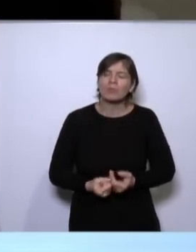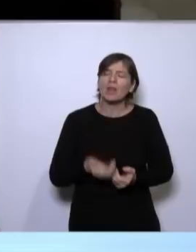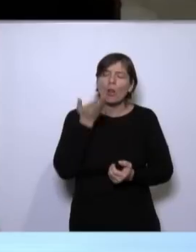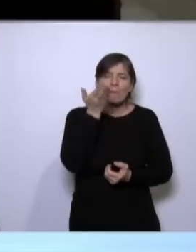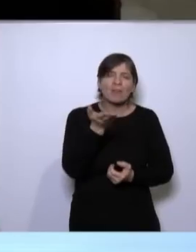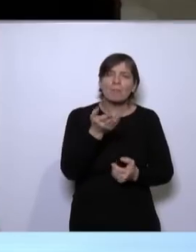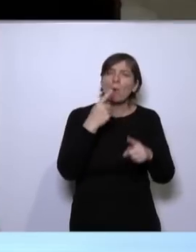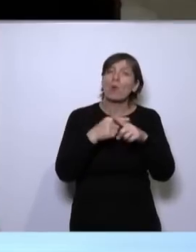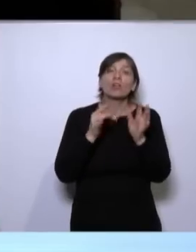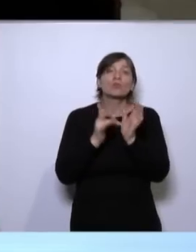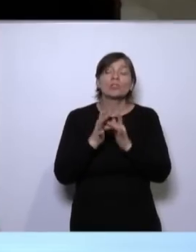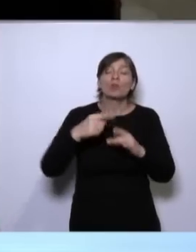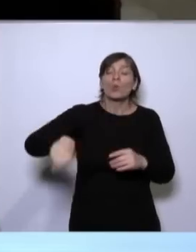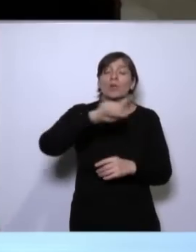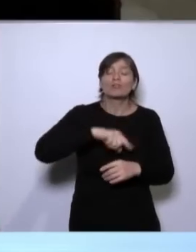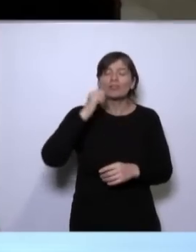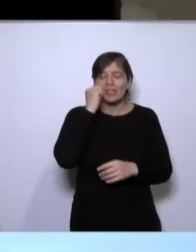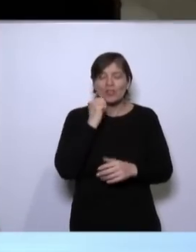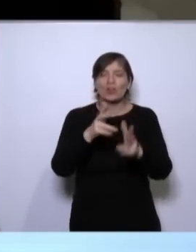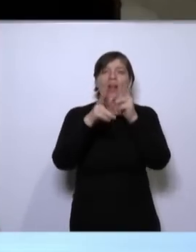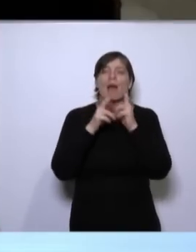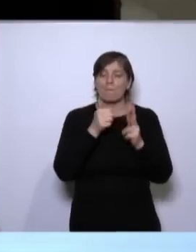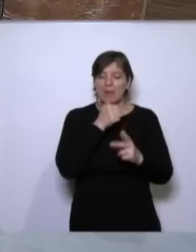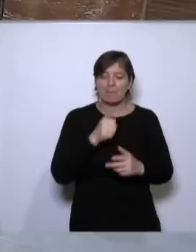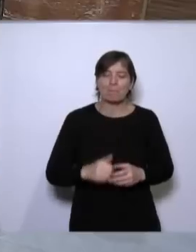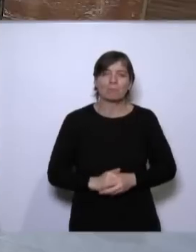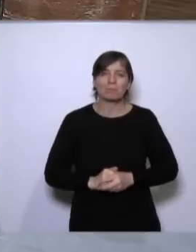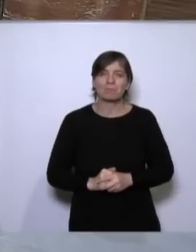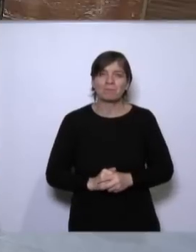lo pedimos por Jesucristo nuestro Señor.